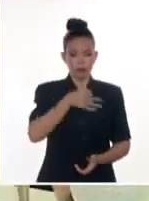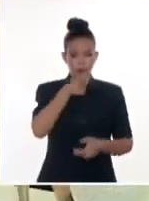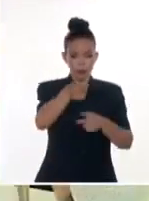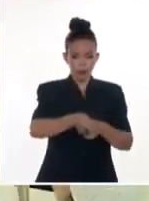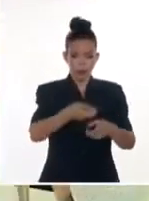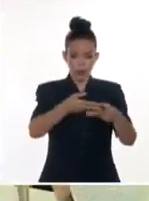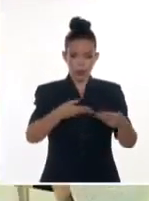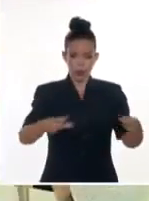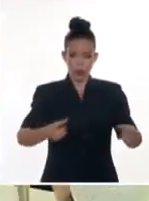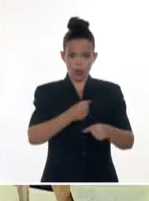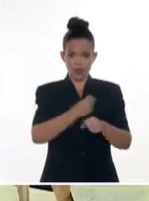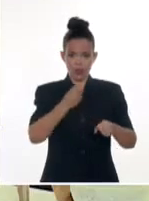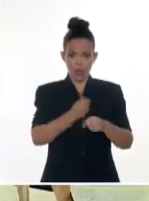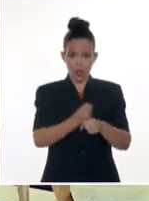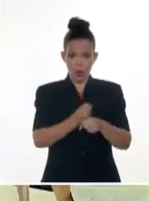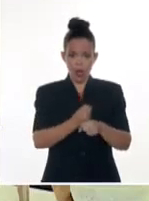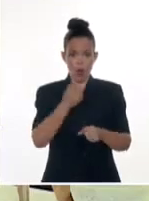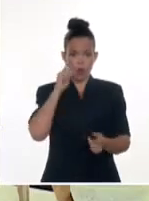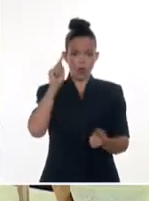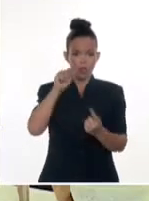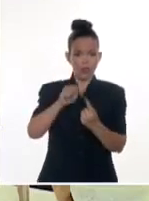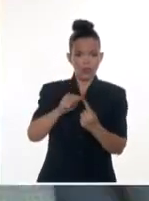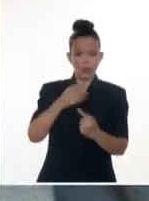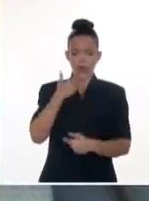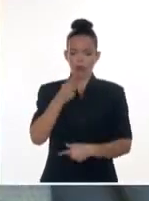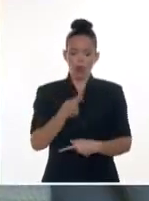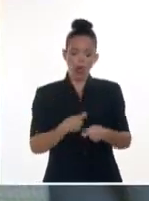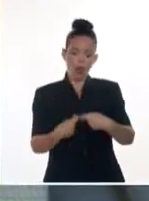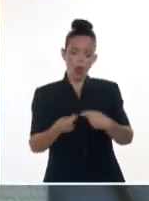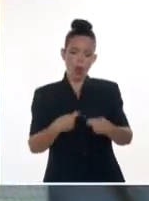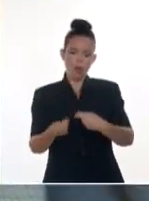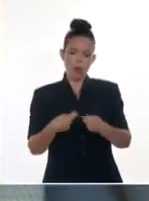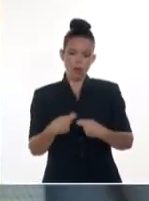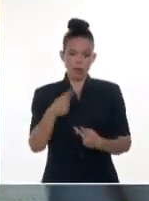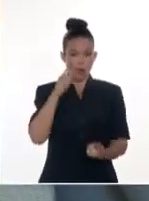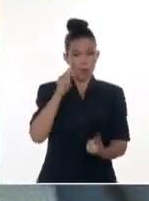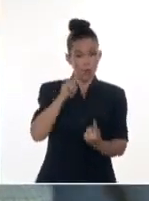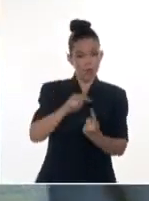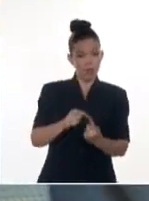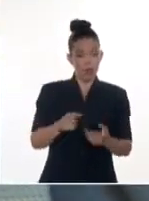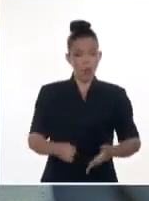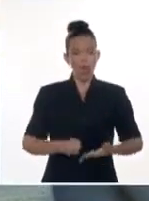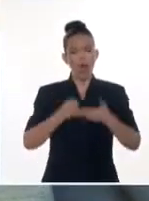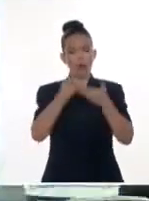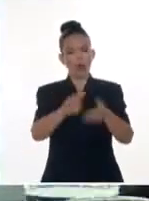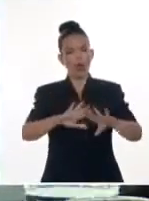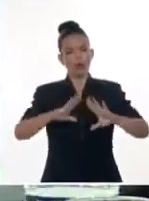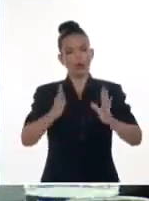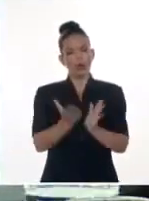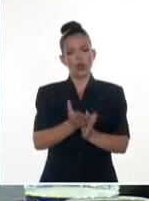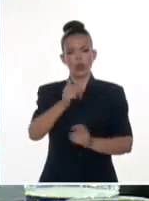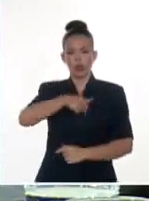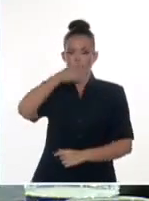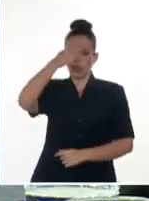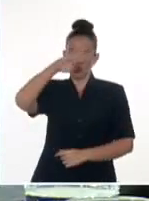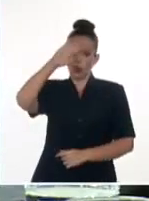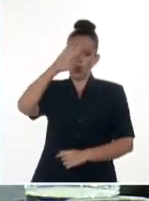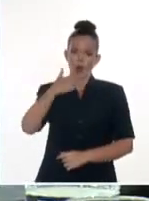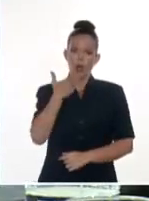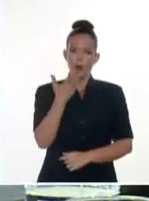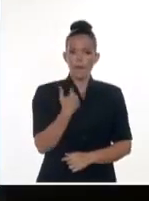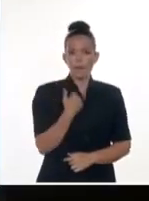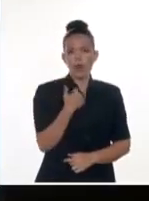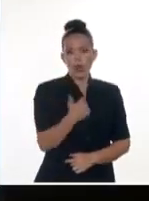desafíos compartidos son aumentar el comercio eficiente y apoyar directamente a los productores cubanos al amparo del memorando